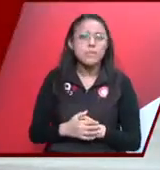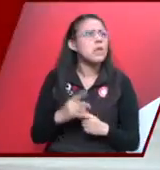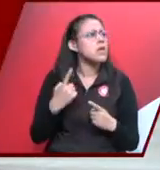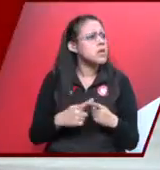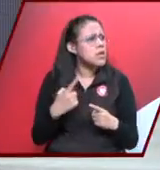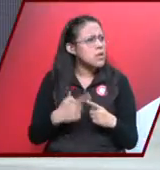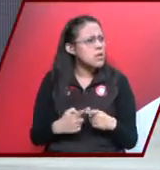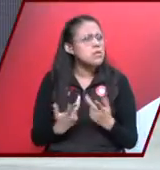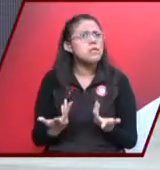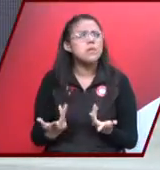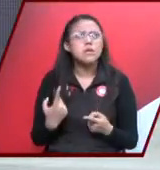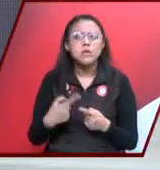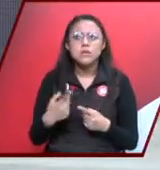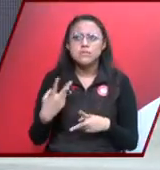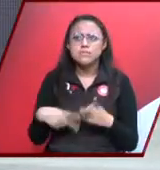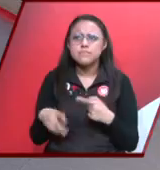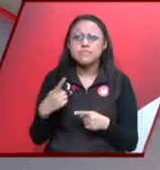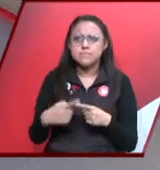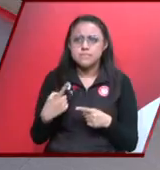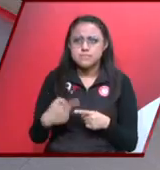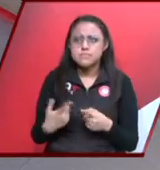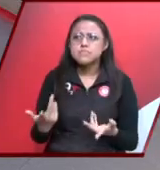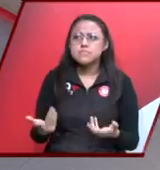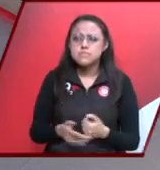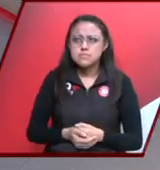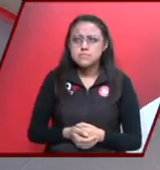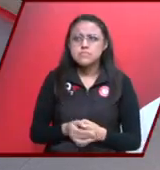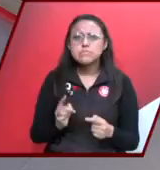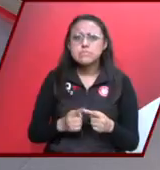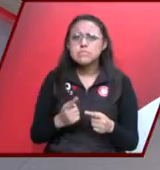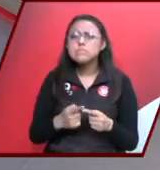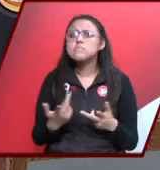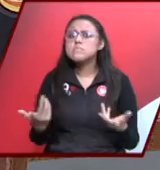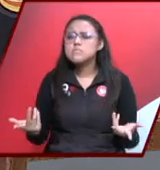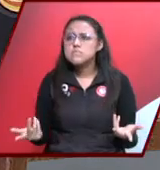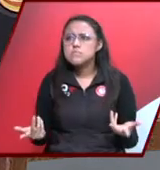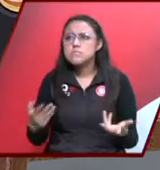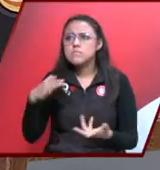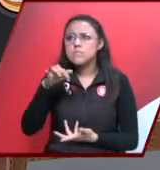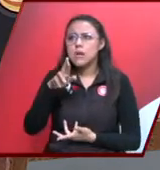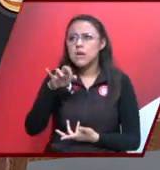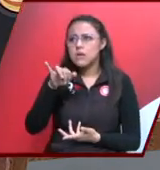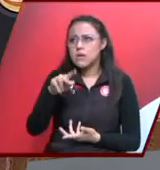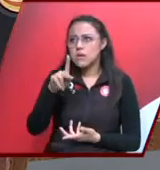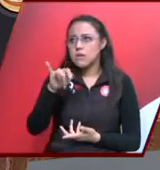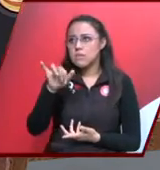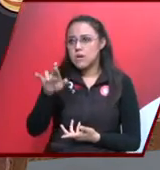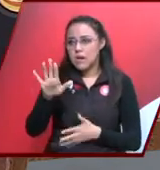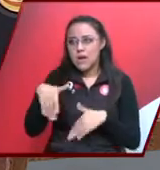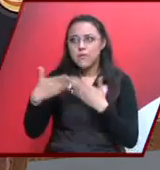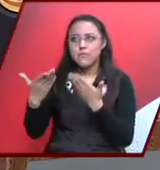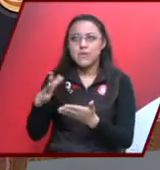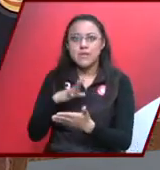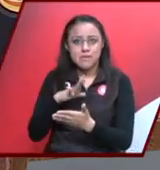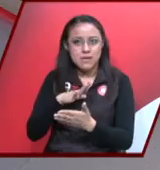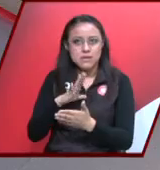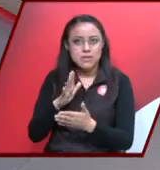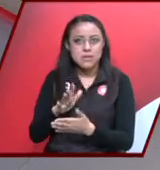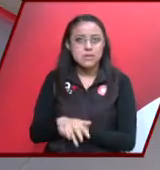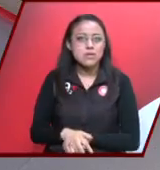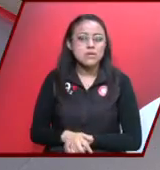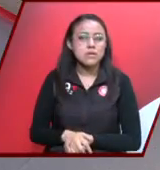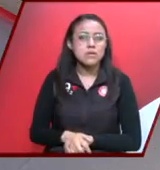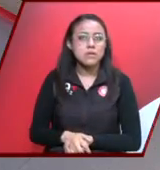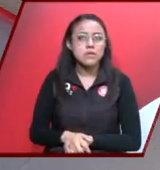¿Qué tenemos hoy en viernes de dragones, eh? ¿Quién va a salir? ¿Mande? ¿Quién va a salir? Marianita está allá afuera, creo. Sí. ¿Ya llegó Mariana? No,